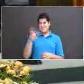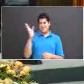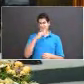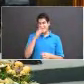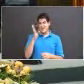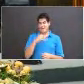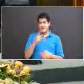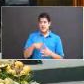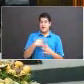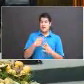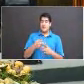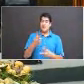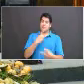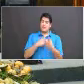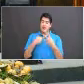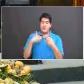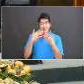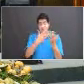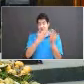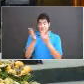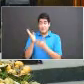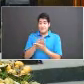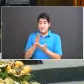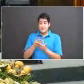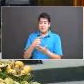mi discipulado, hermano, me sentía